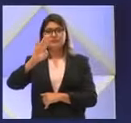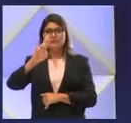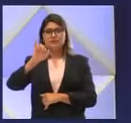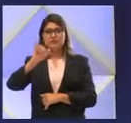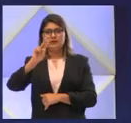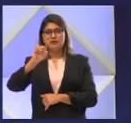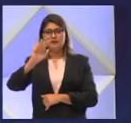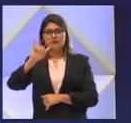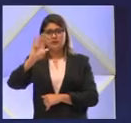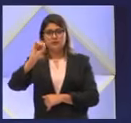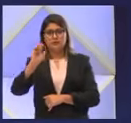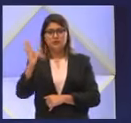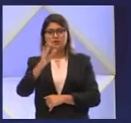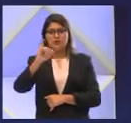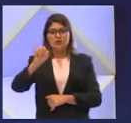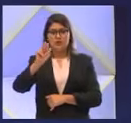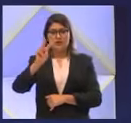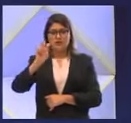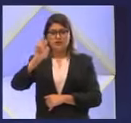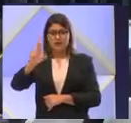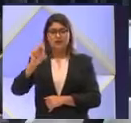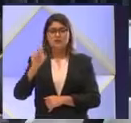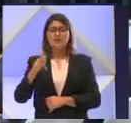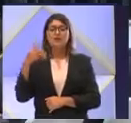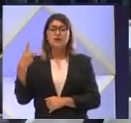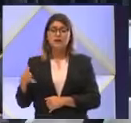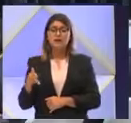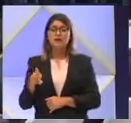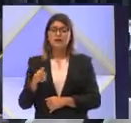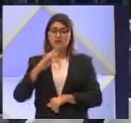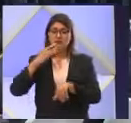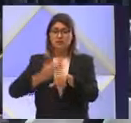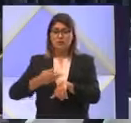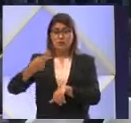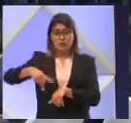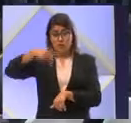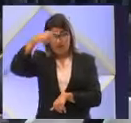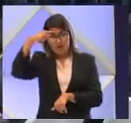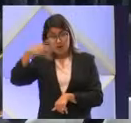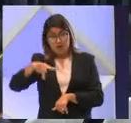él es el director general de la agencia espacial mexicana adelante que abierto